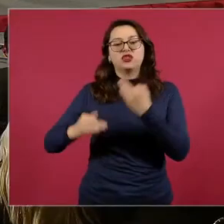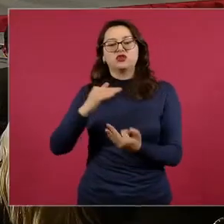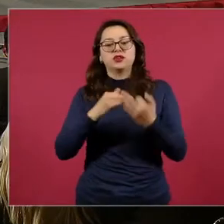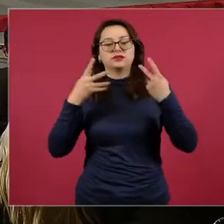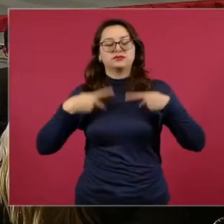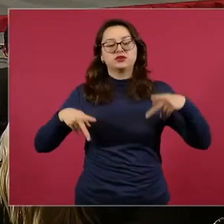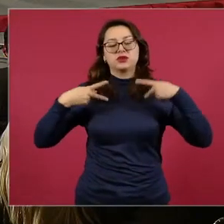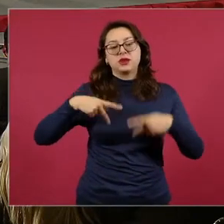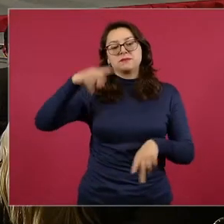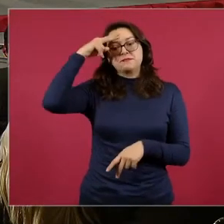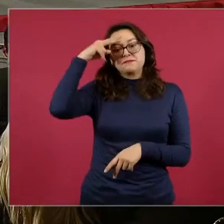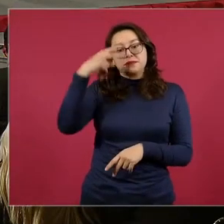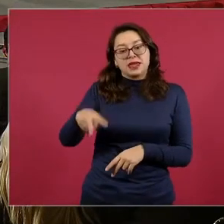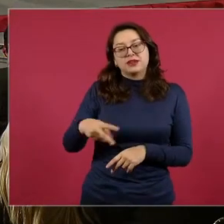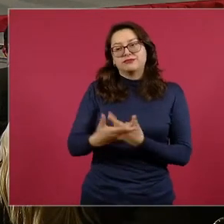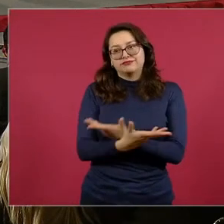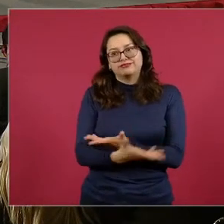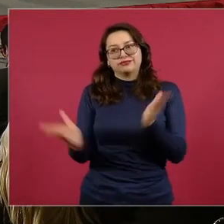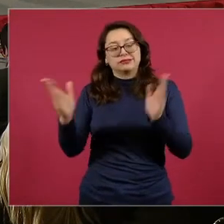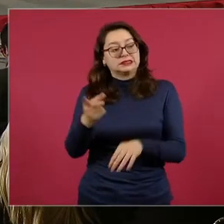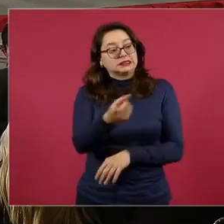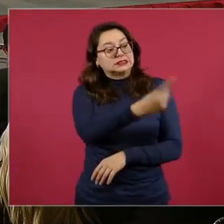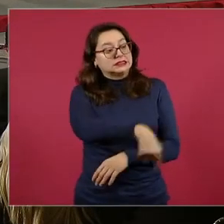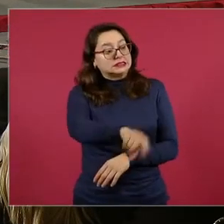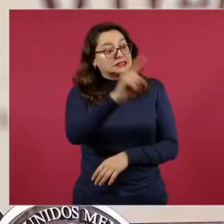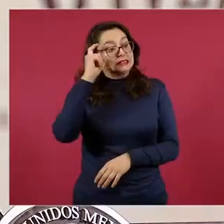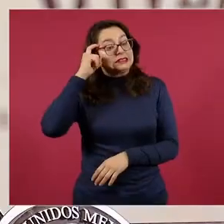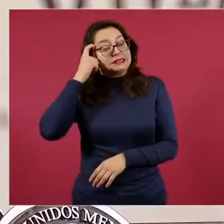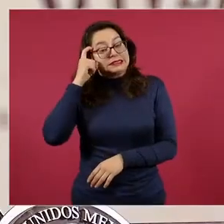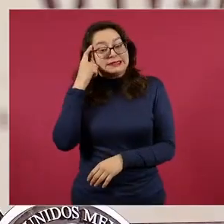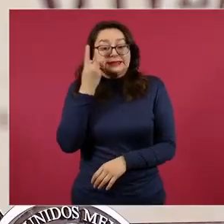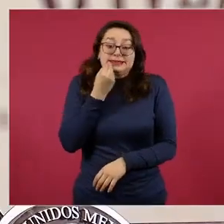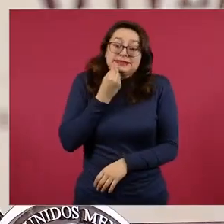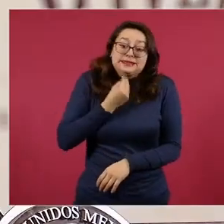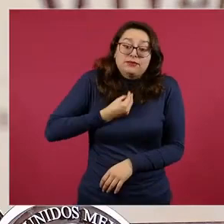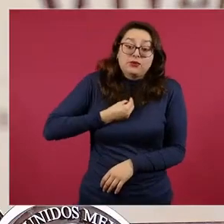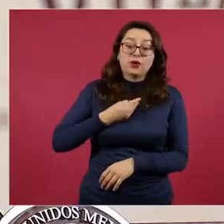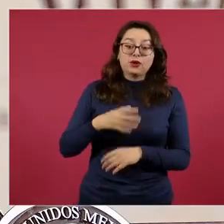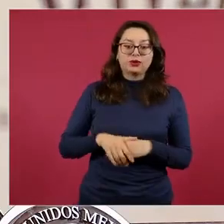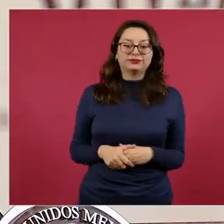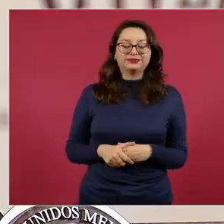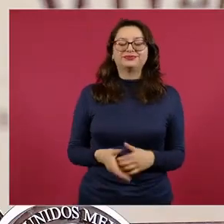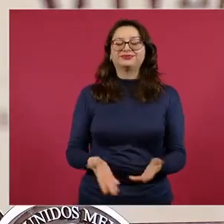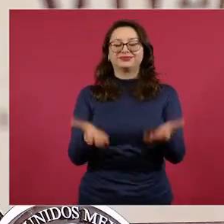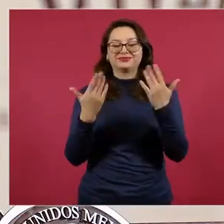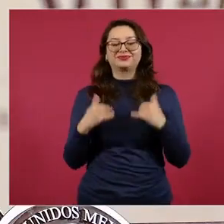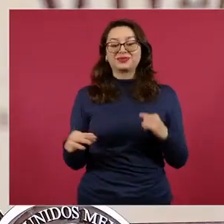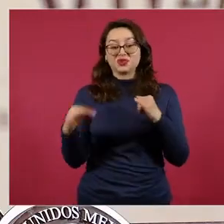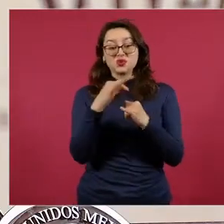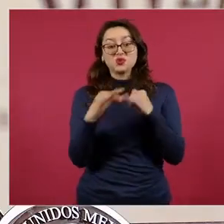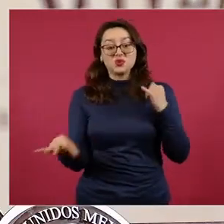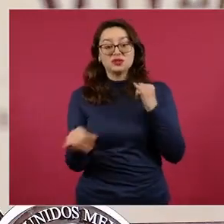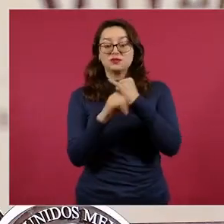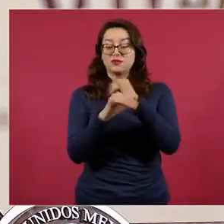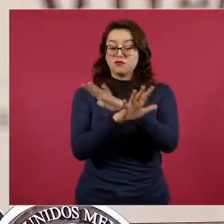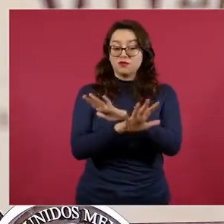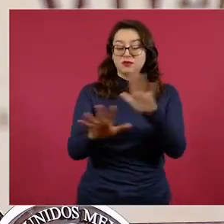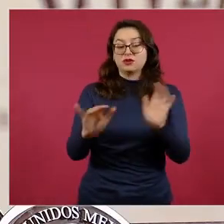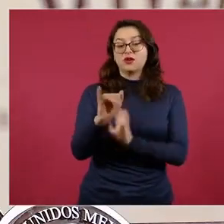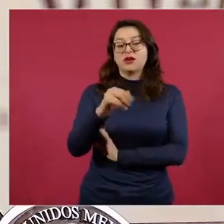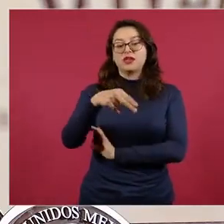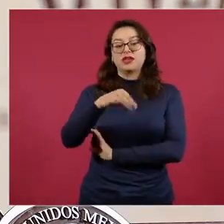aunque se enojen. Por último, tenemos la colaboración de Infodemia, que nos habla de la campaña